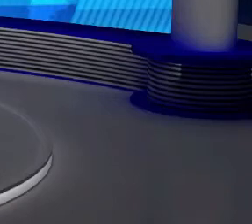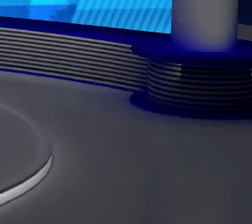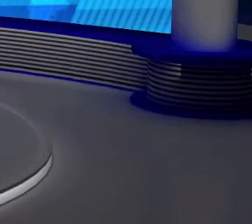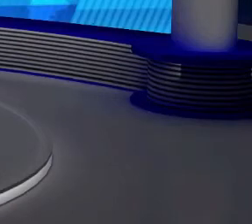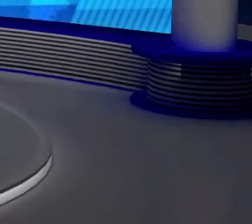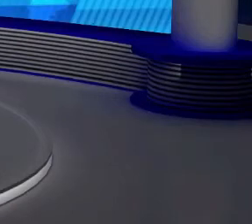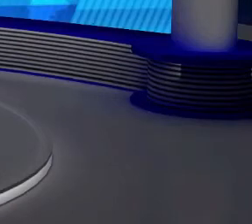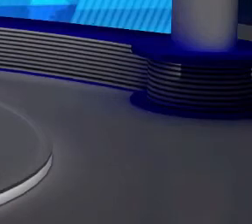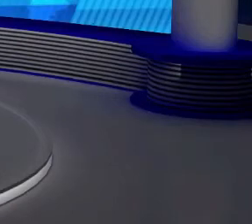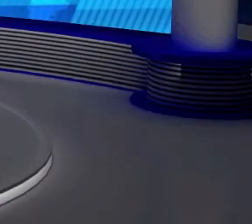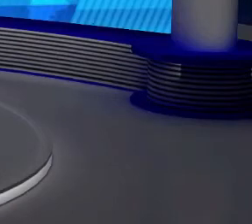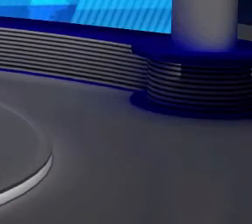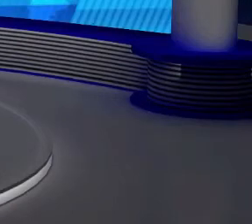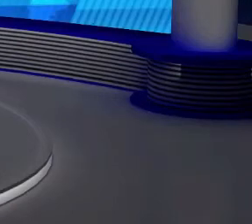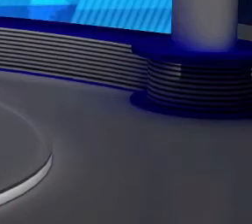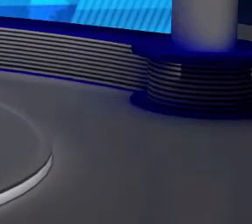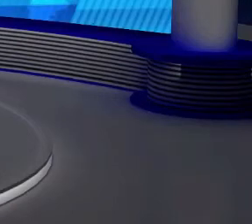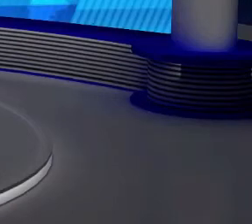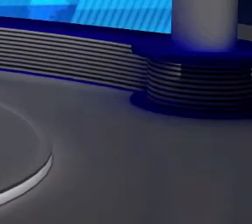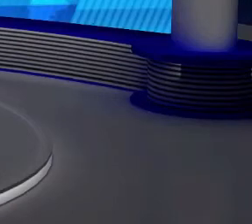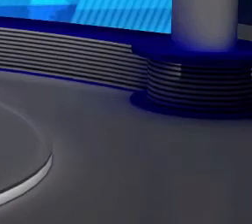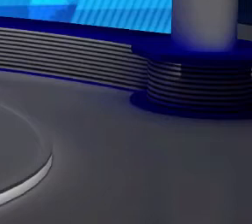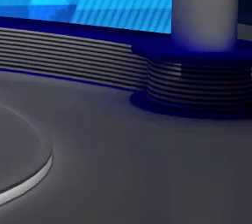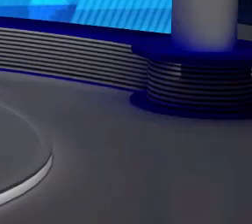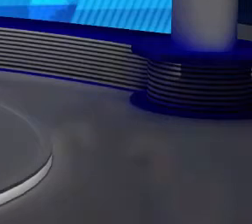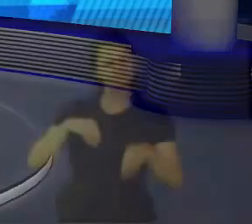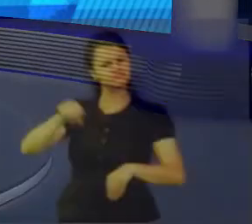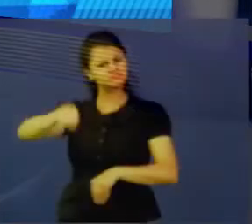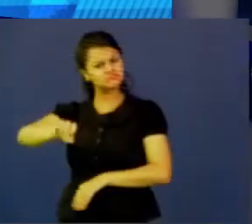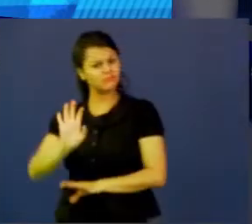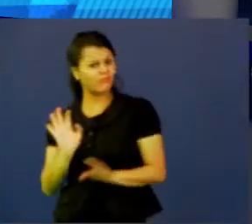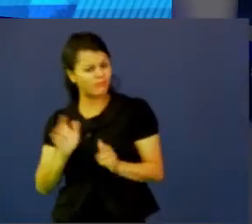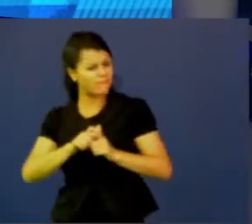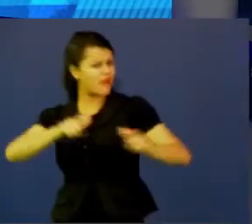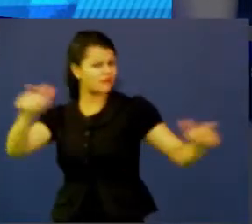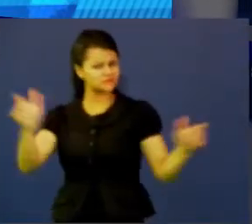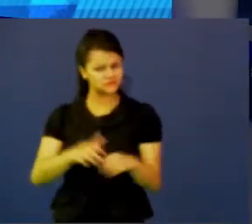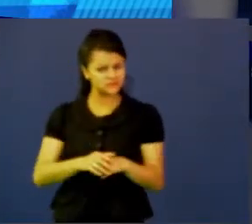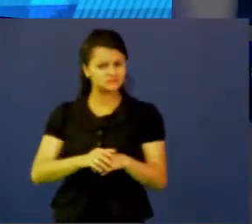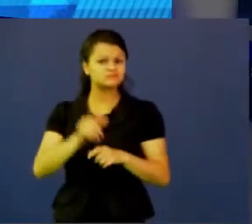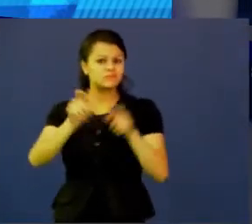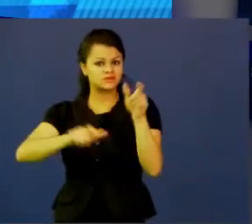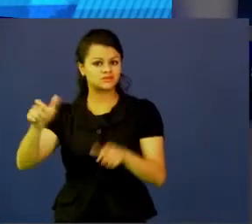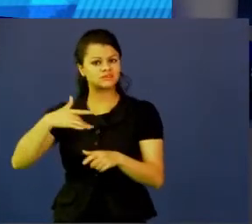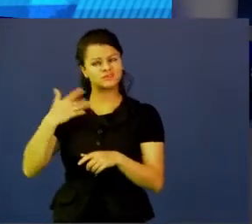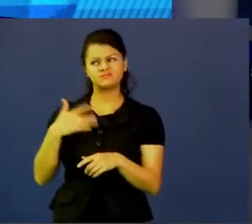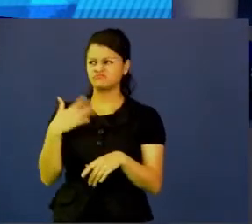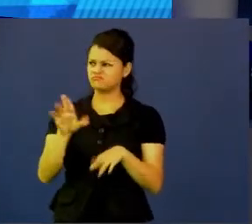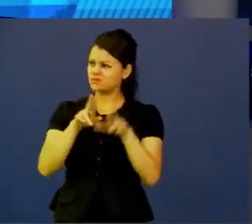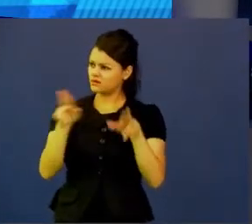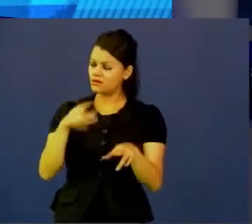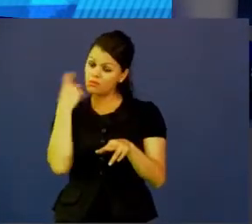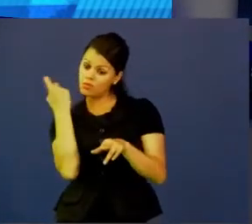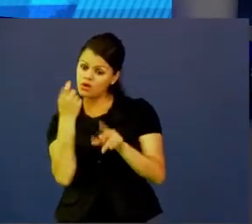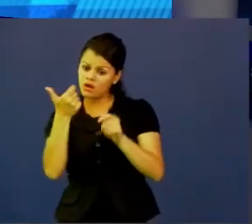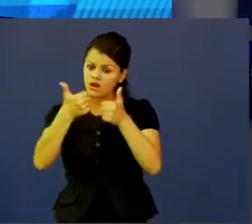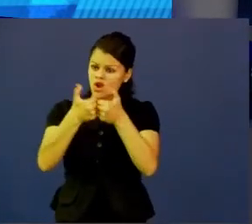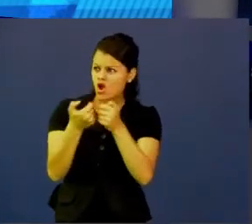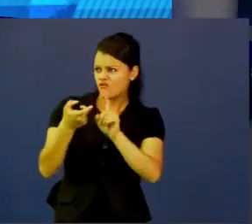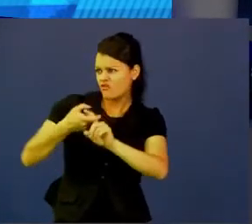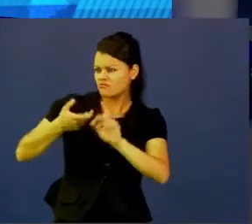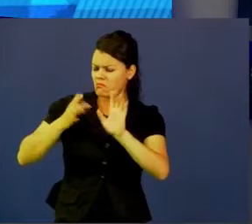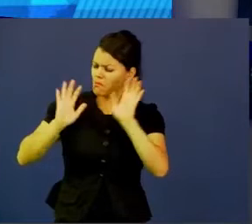desesperados, es decir, la mayoría de la población sabe que buscar pareja por Internet ya es un asunto aceptado y han